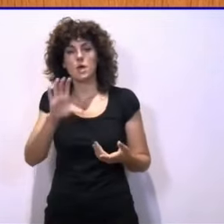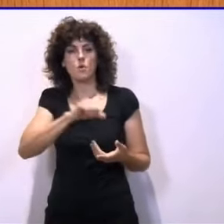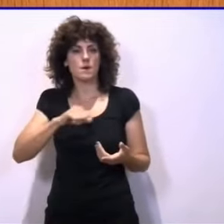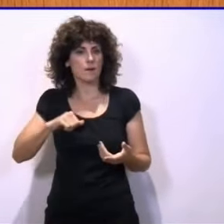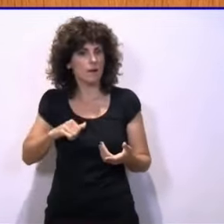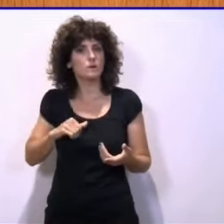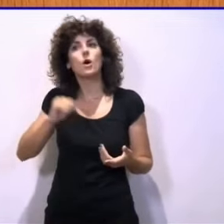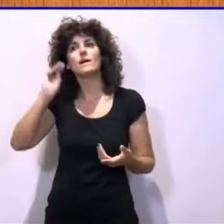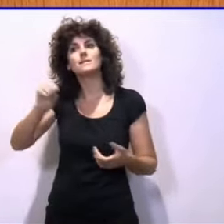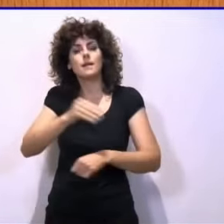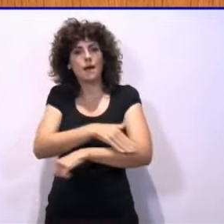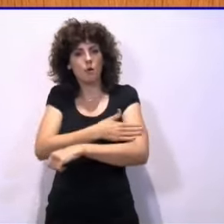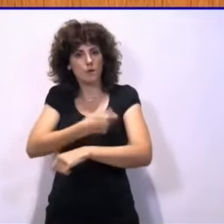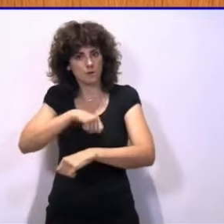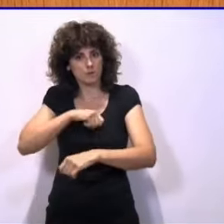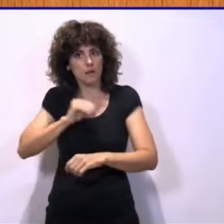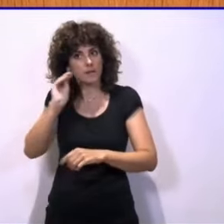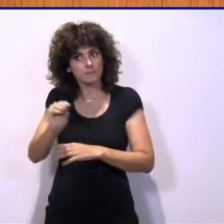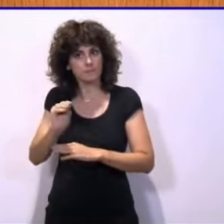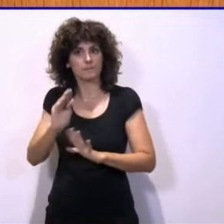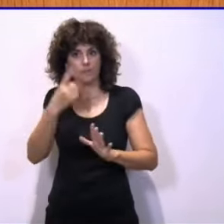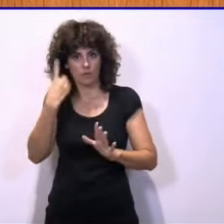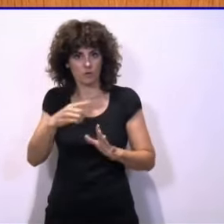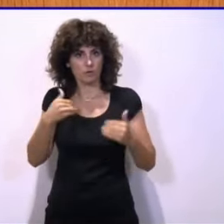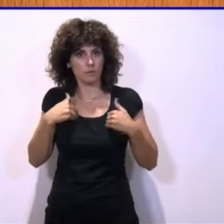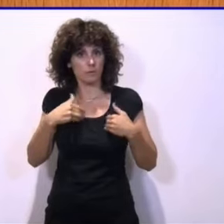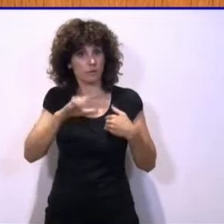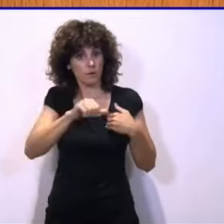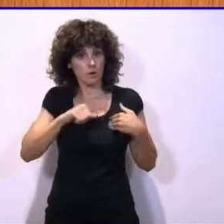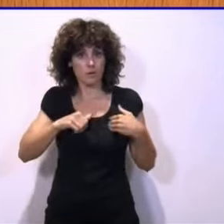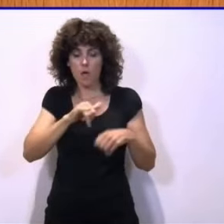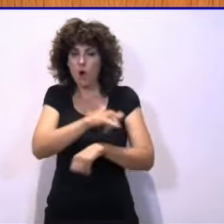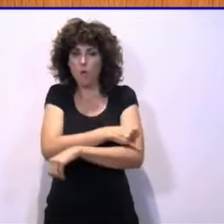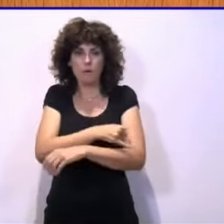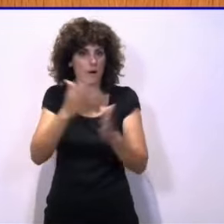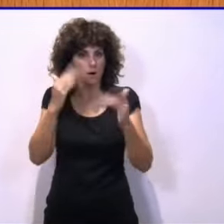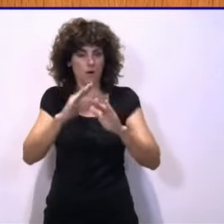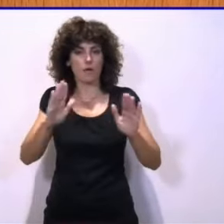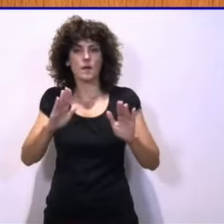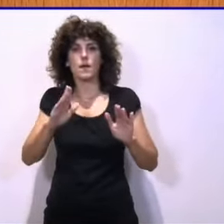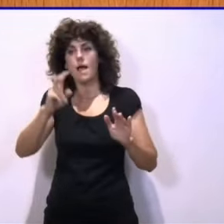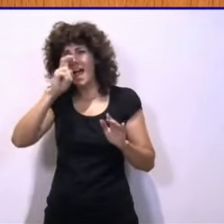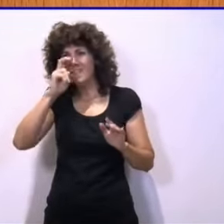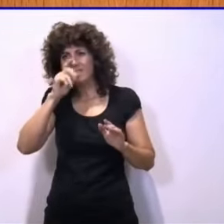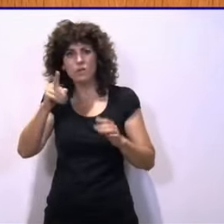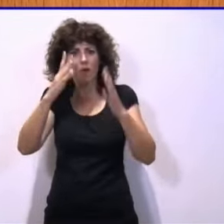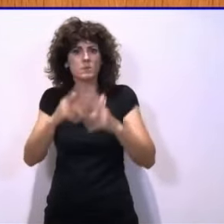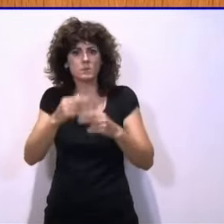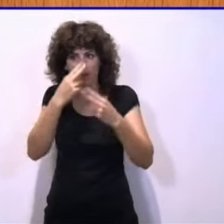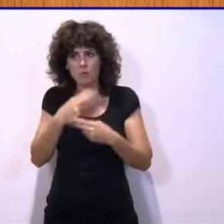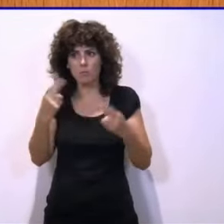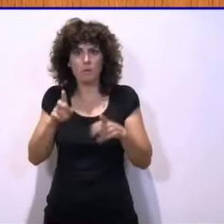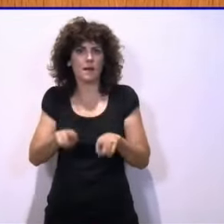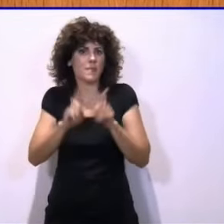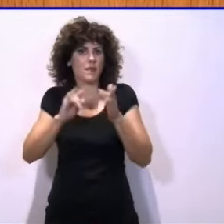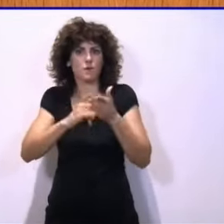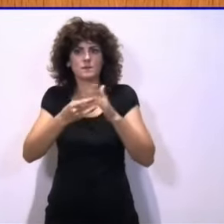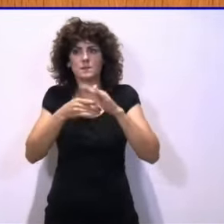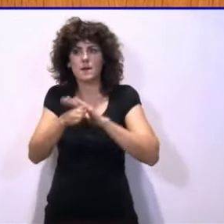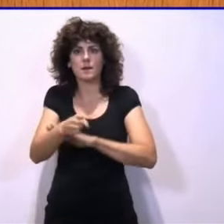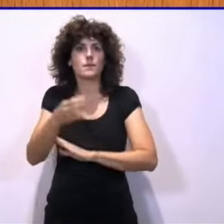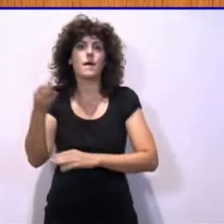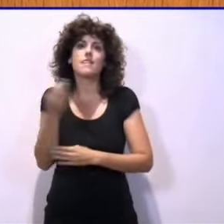al Gobierno de España. Y lo razonable es que la antigüedad en la Administración pública, sea cual sea el sistema de acceso,